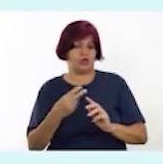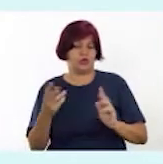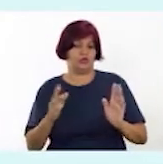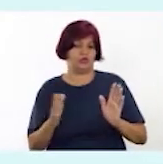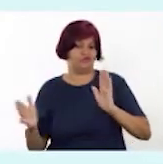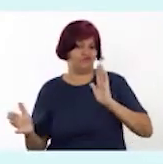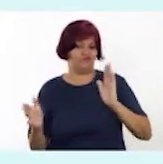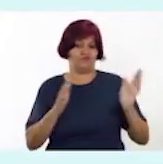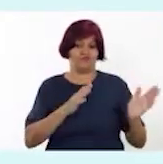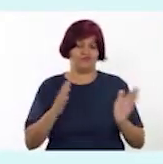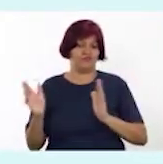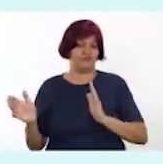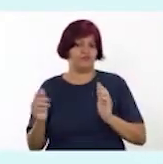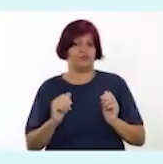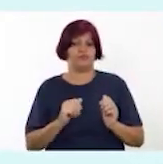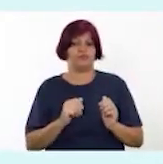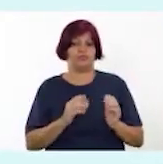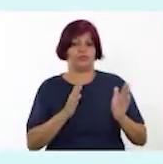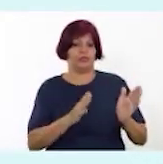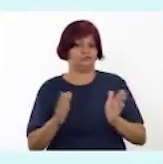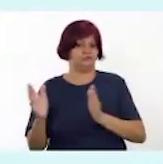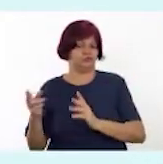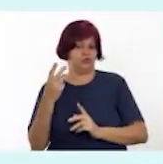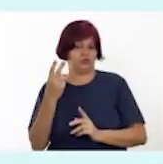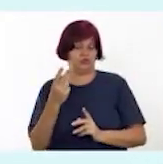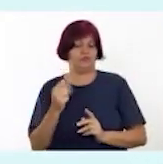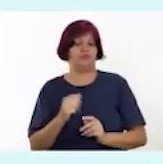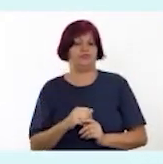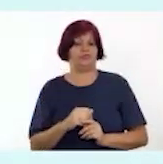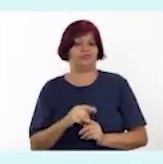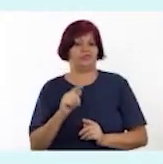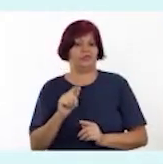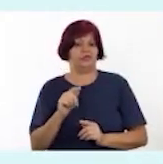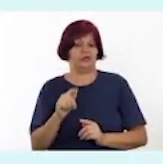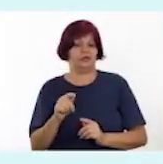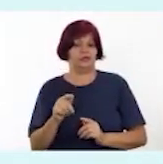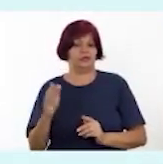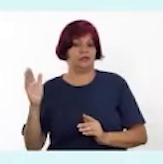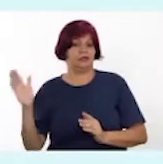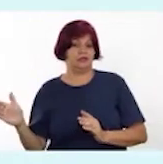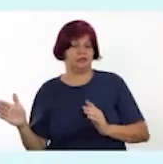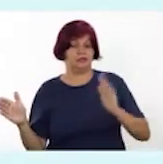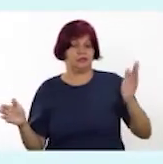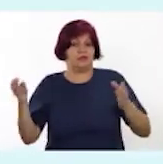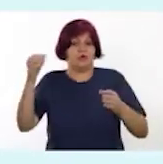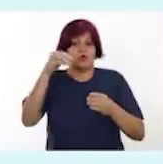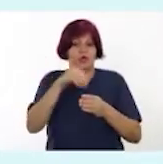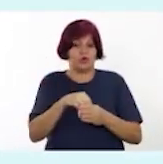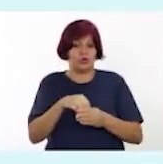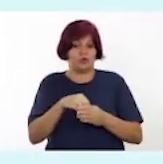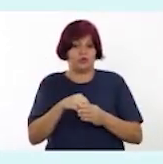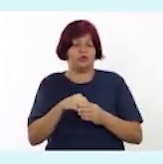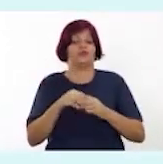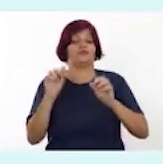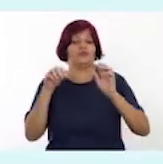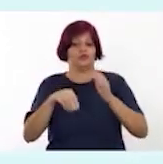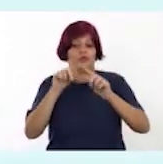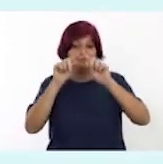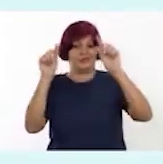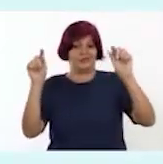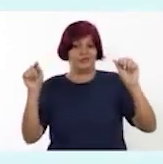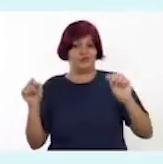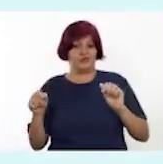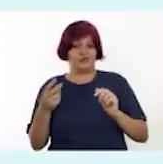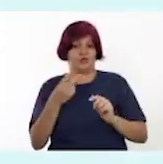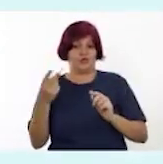sea, en ambos casos está el extremo incluido, por eso es que se pone corchete